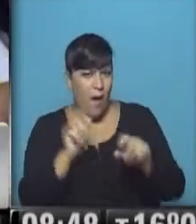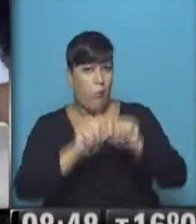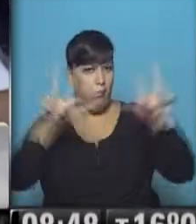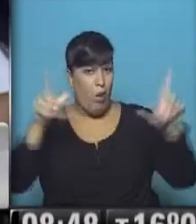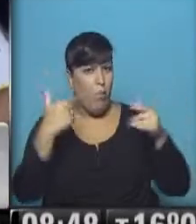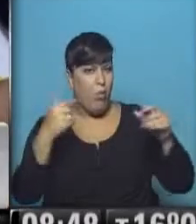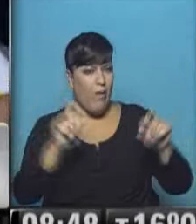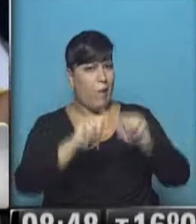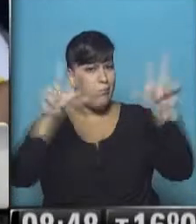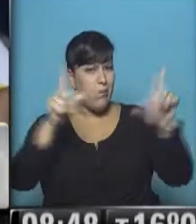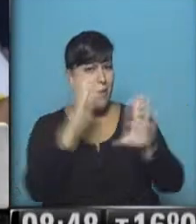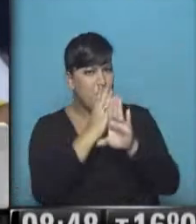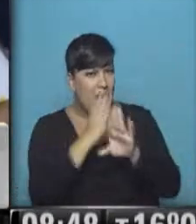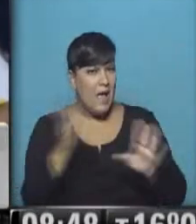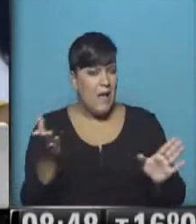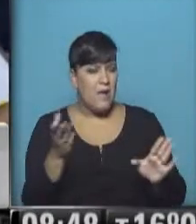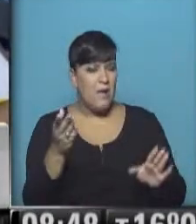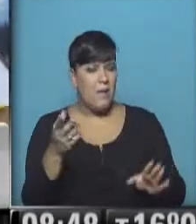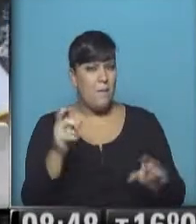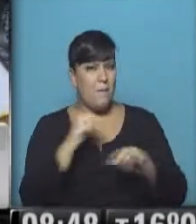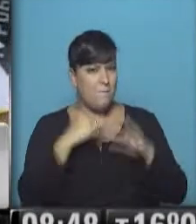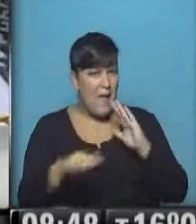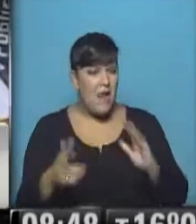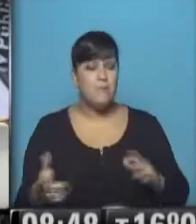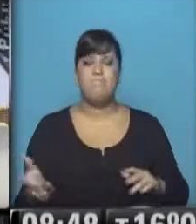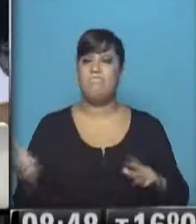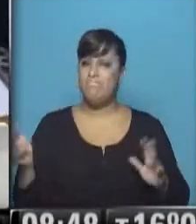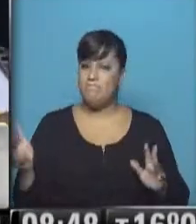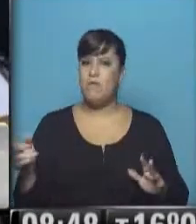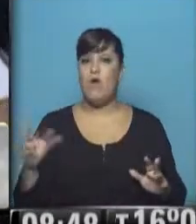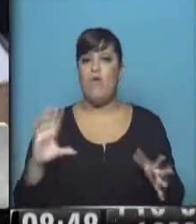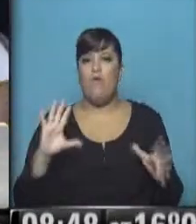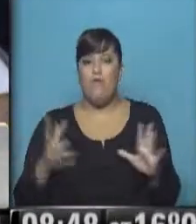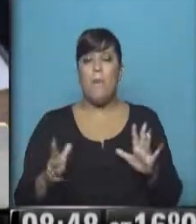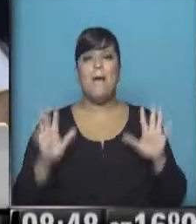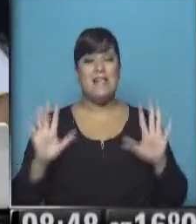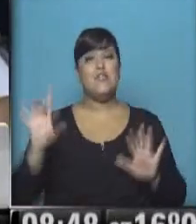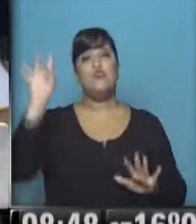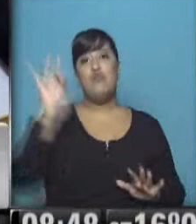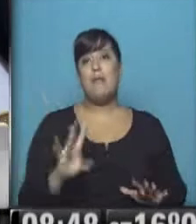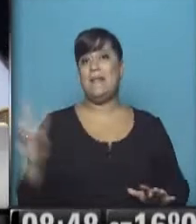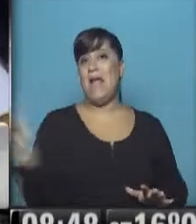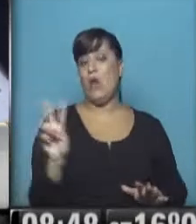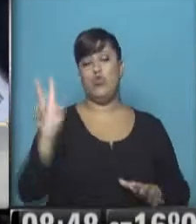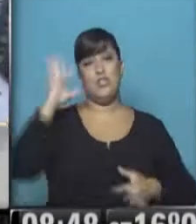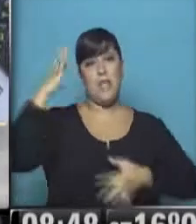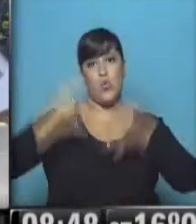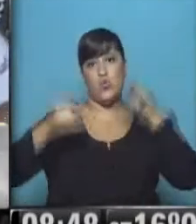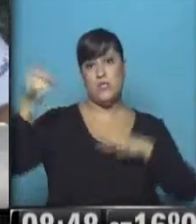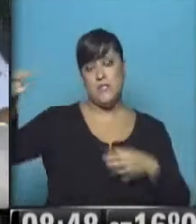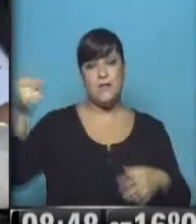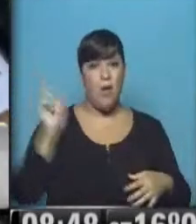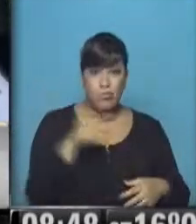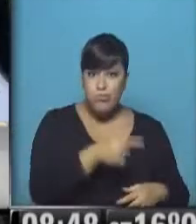desencriptar mails a pedido del... Ese tipo, esto está claro, que ese tipo de medidas solo puede estar autorizada judicialmente. ¿Pero lo hizo?